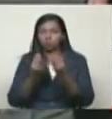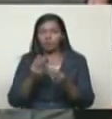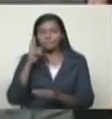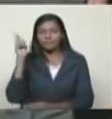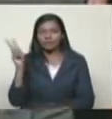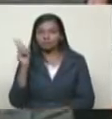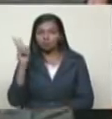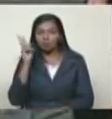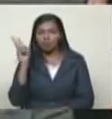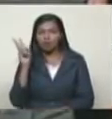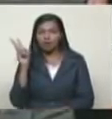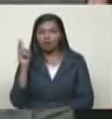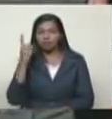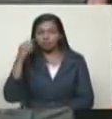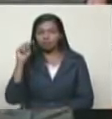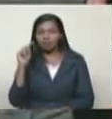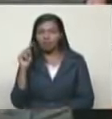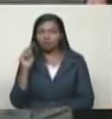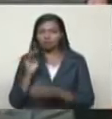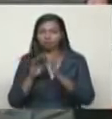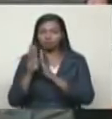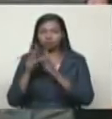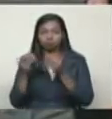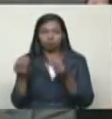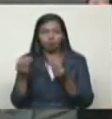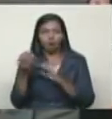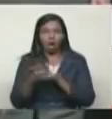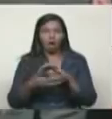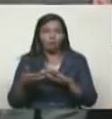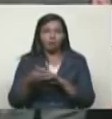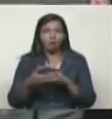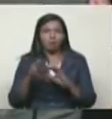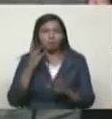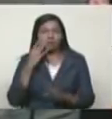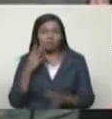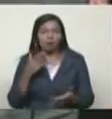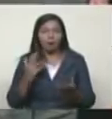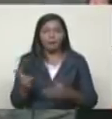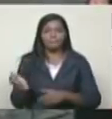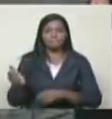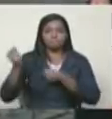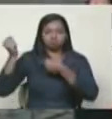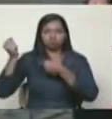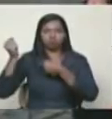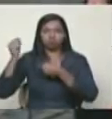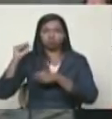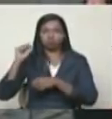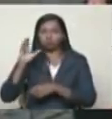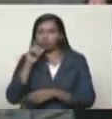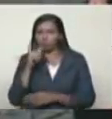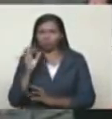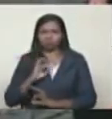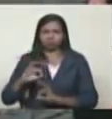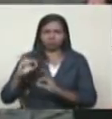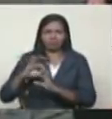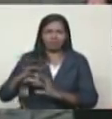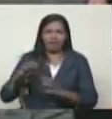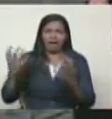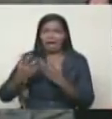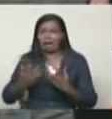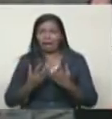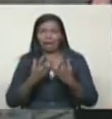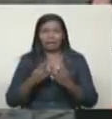Venezuela tiene que procesar sus conflictos, no por la vía de las armas, no. No por la vía de una guerra,